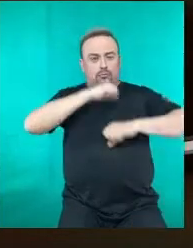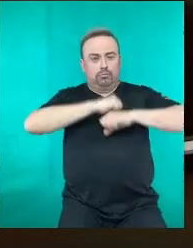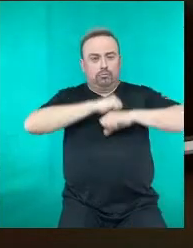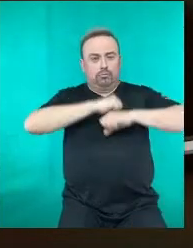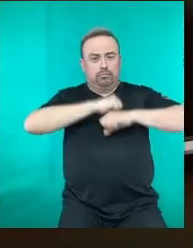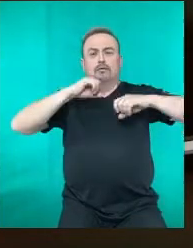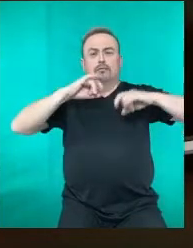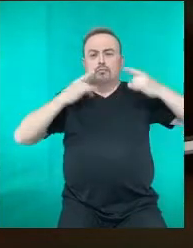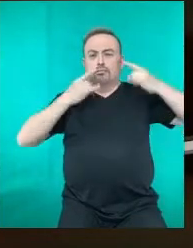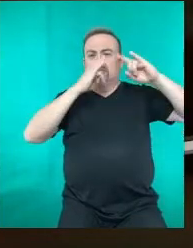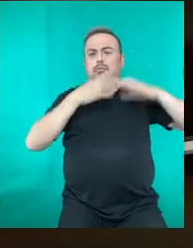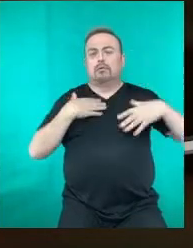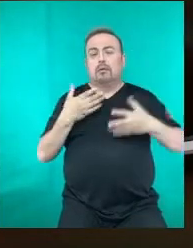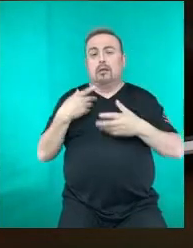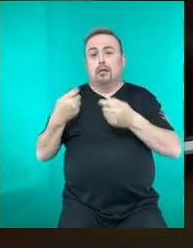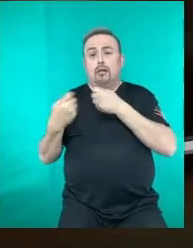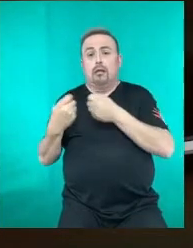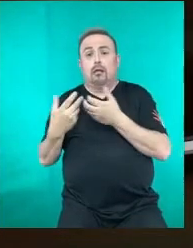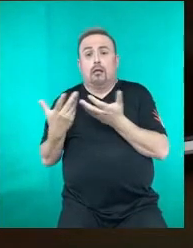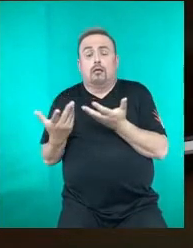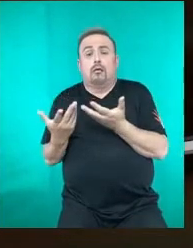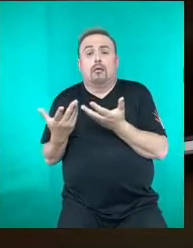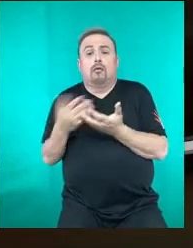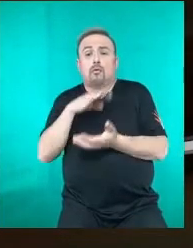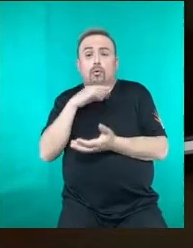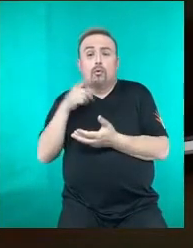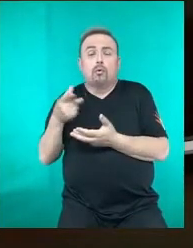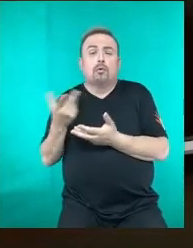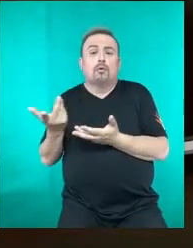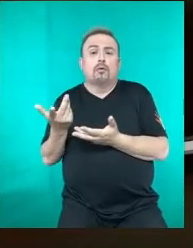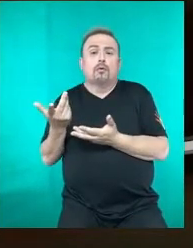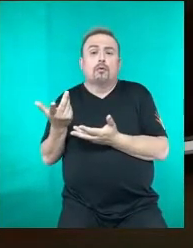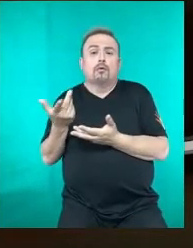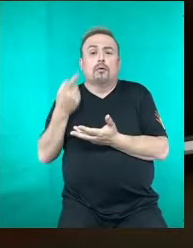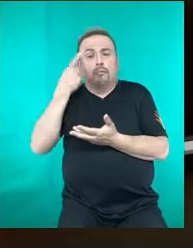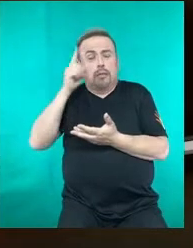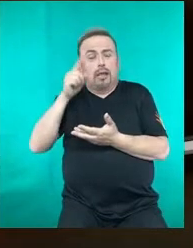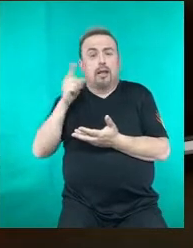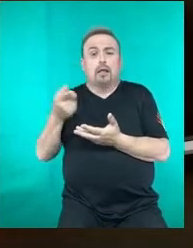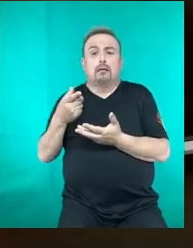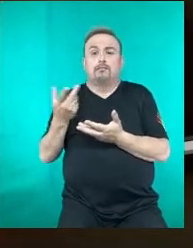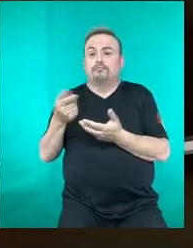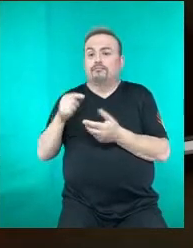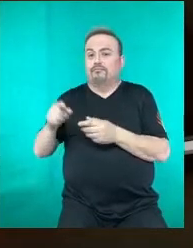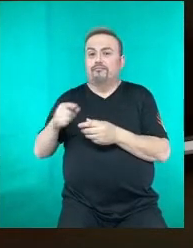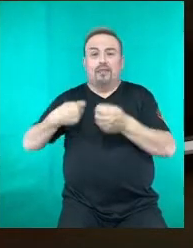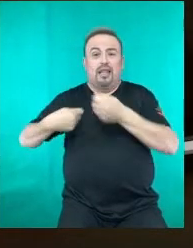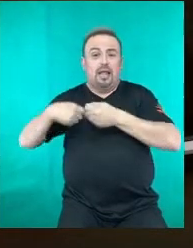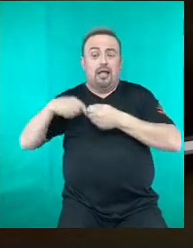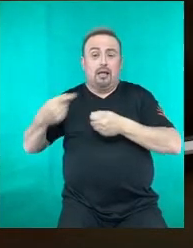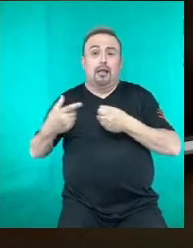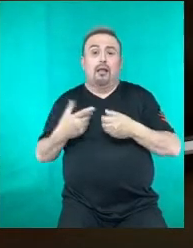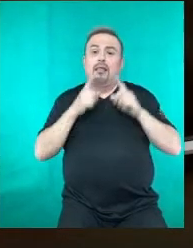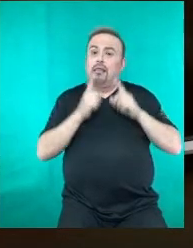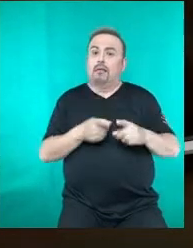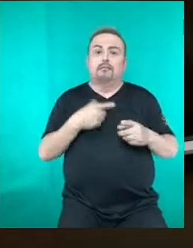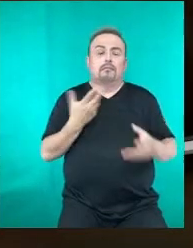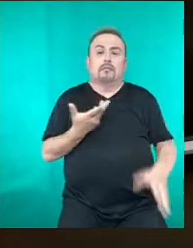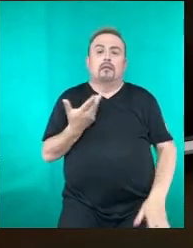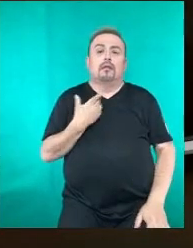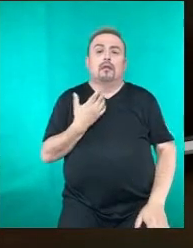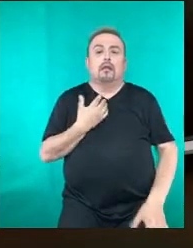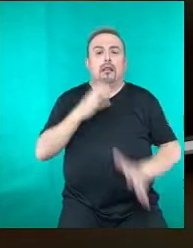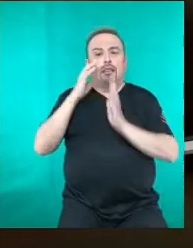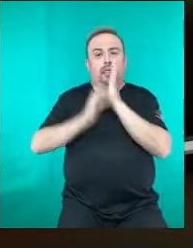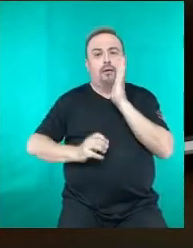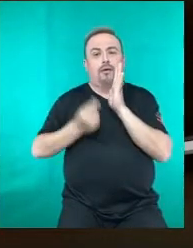negocio no regulado para la prestación, digamos, de estos negocios, tenemos que automáticamente hacer un descuento